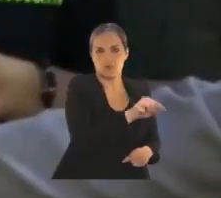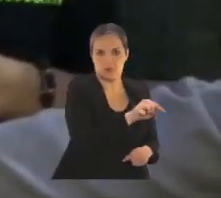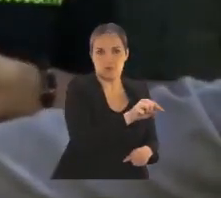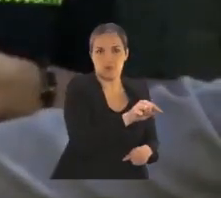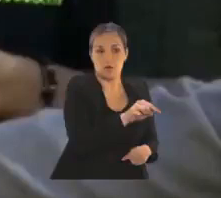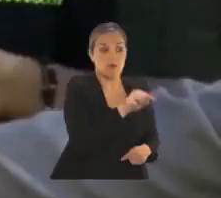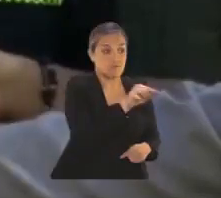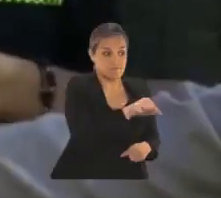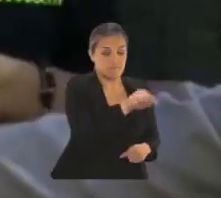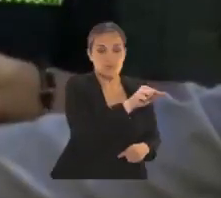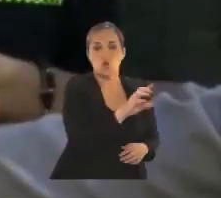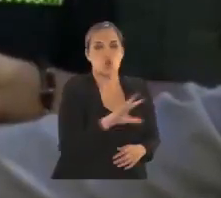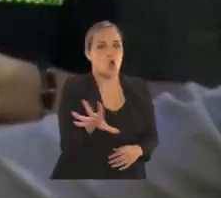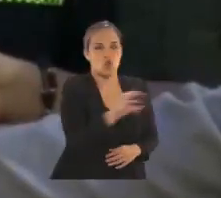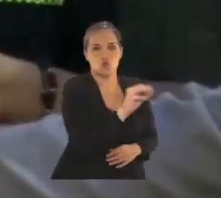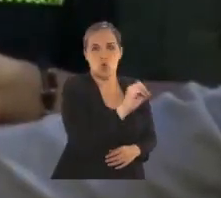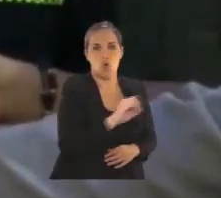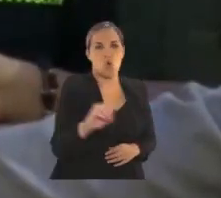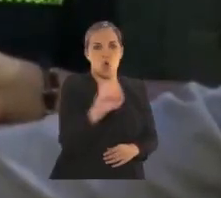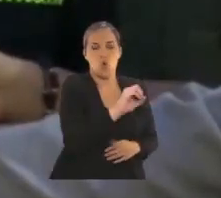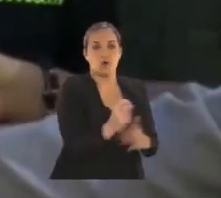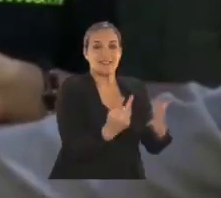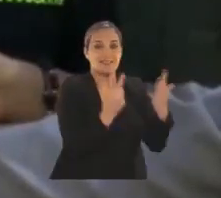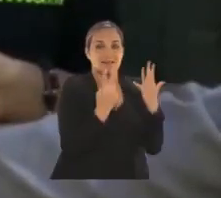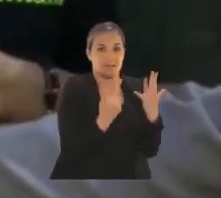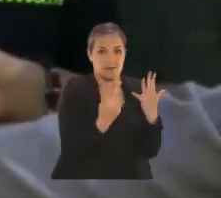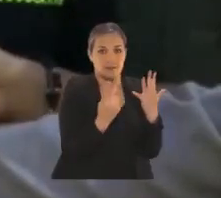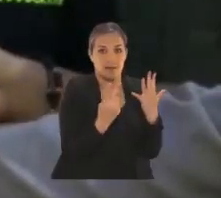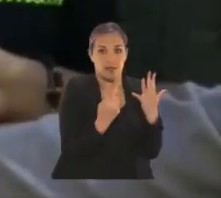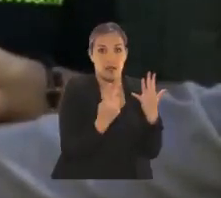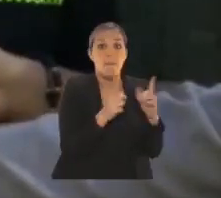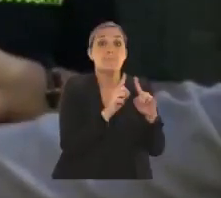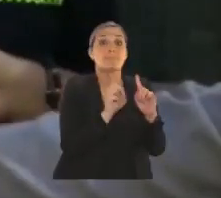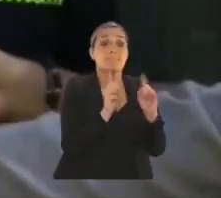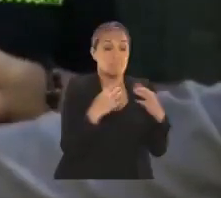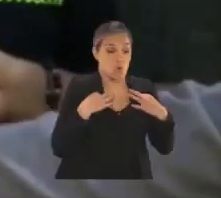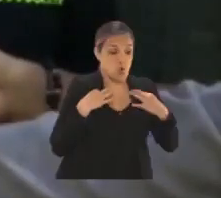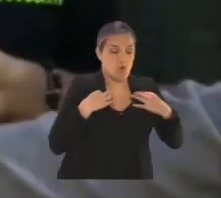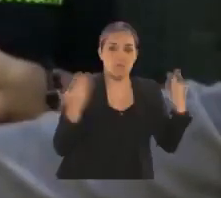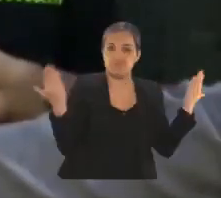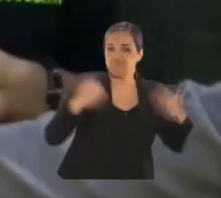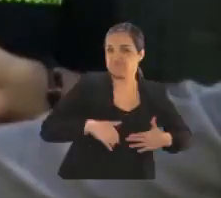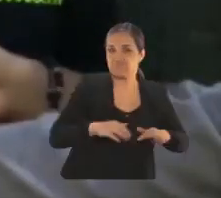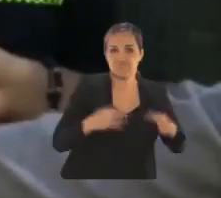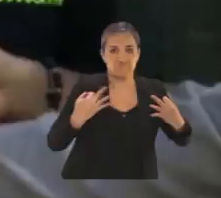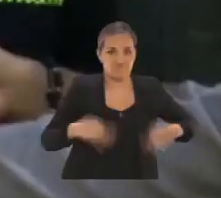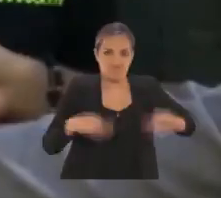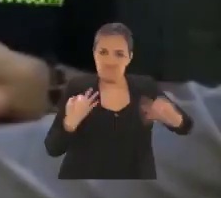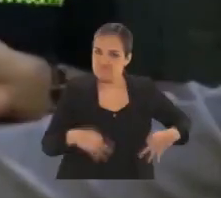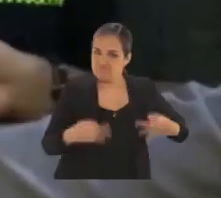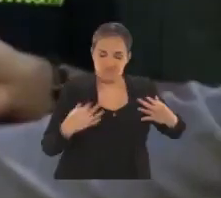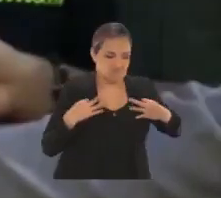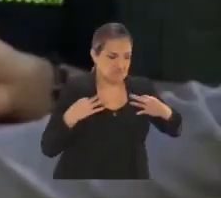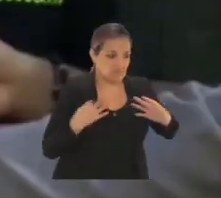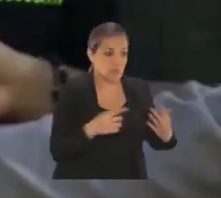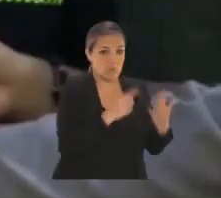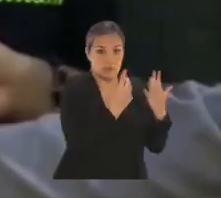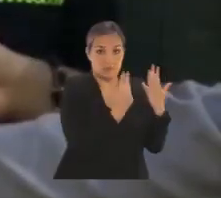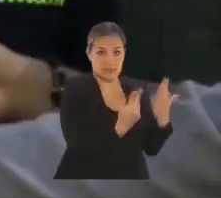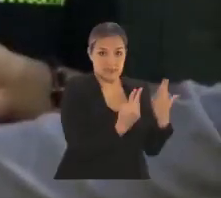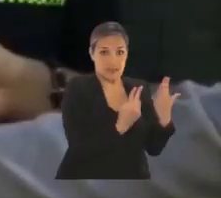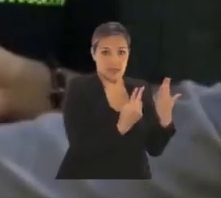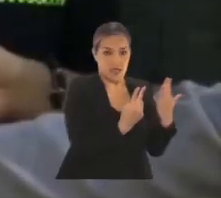Todos de sexo masculino, vestidos de civil. Solo uno de ellos